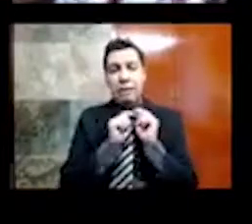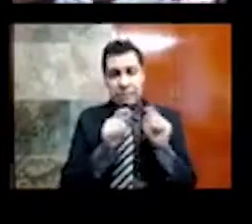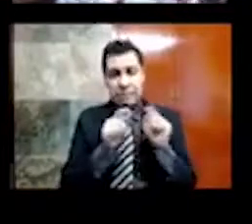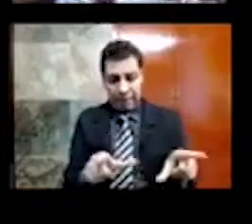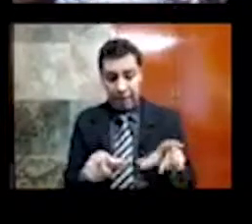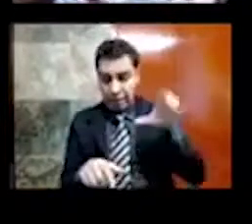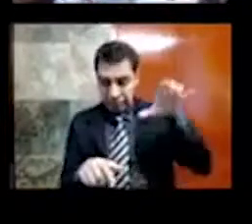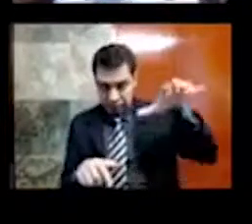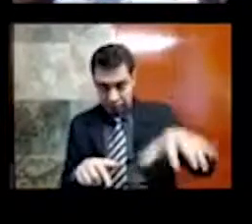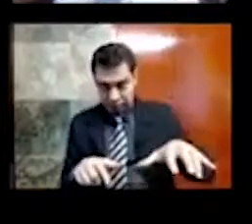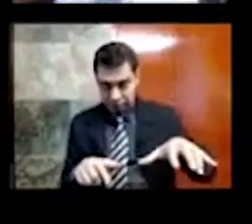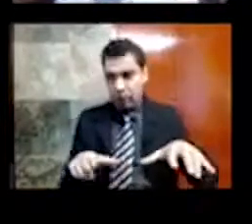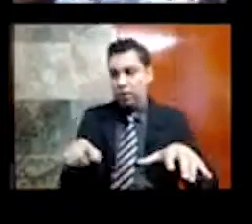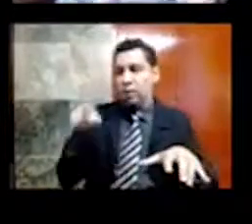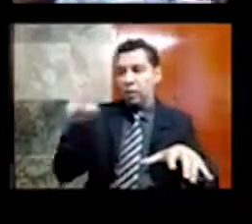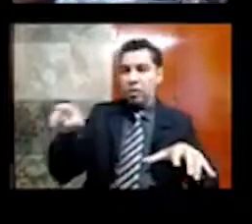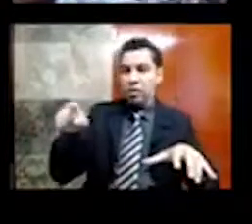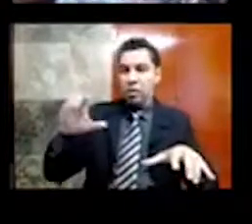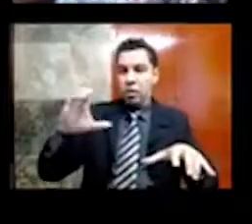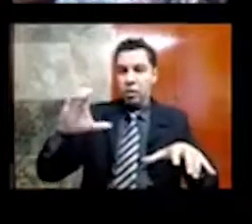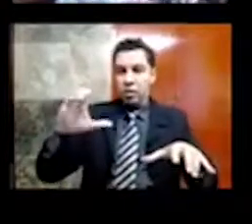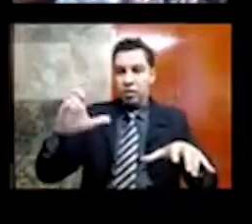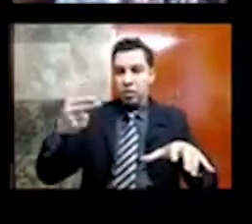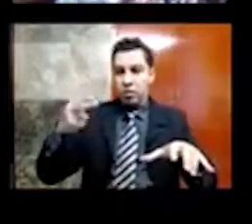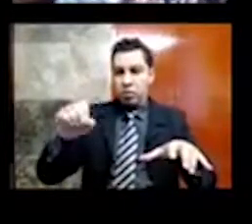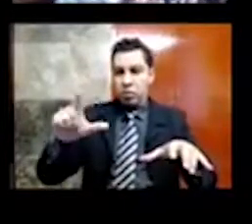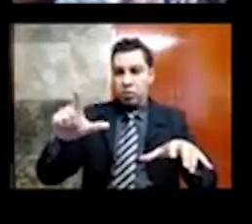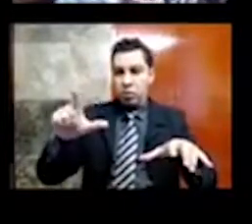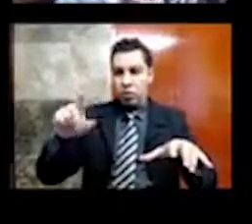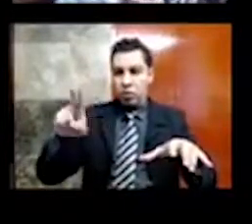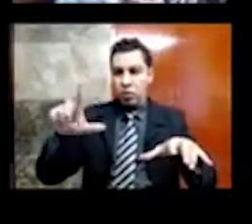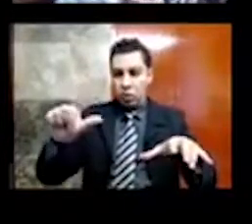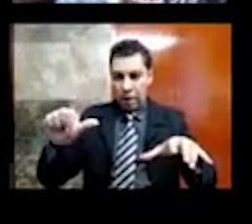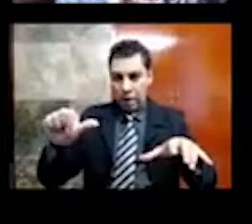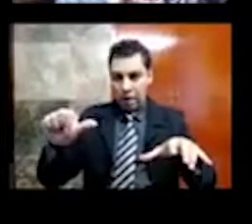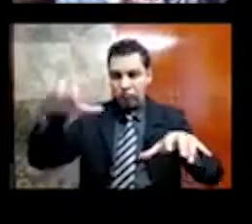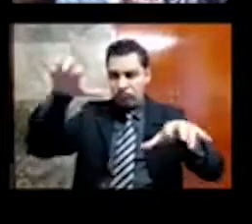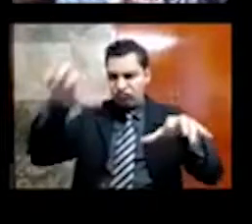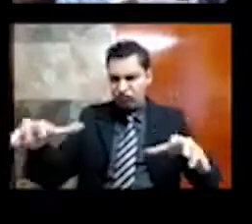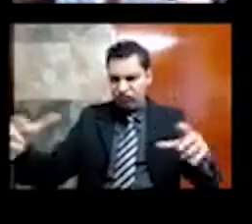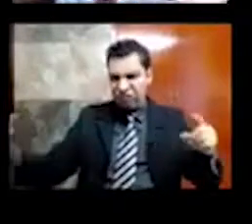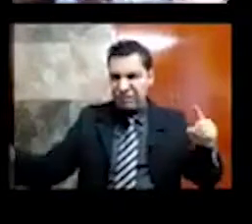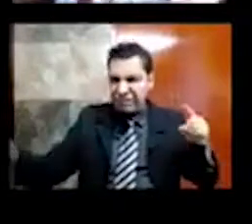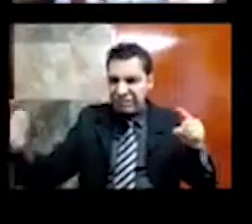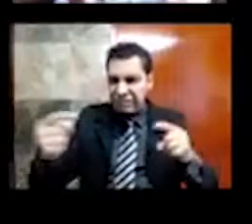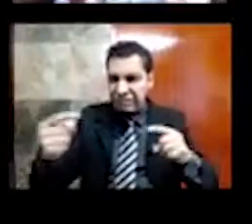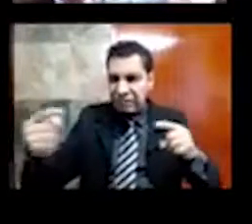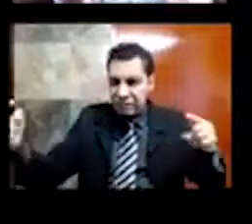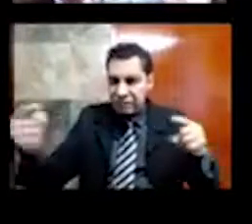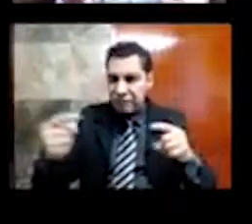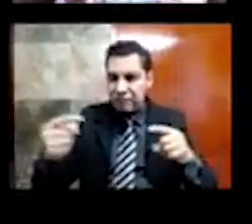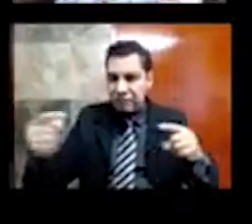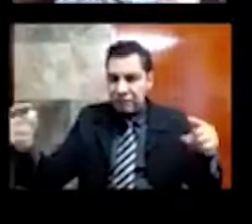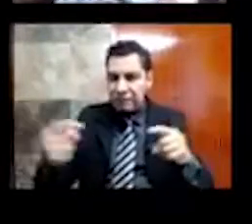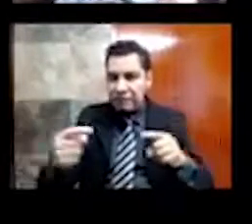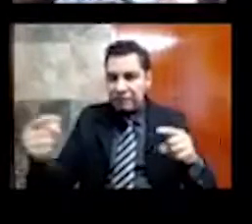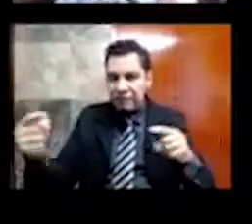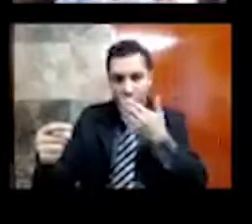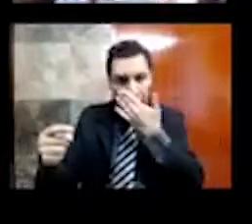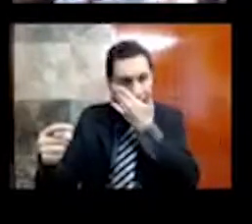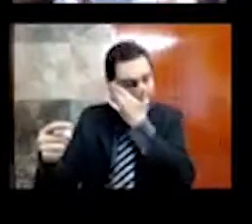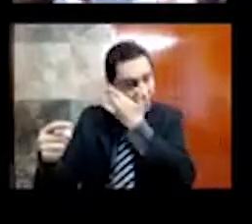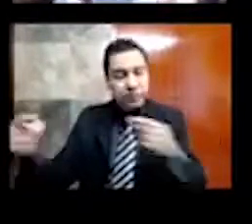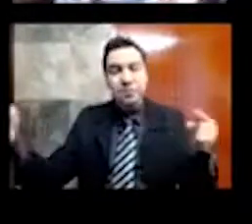que llegaron en todas estas invasiones del norte hacia el centro de México, entre ellas los mexicas, que son los que llegaron al